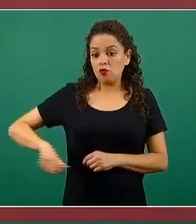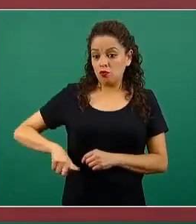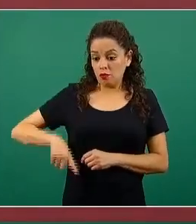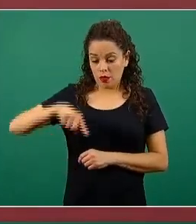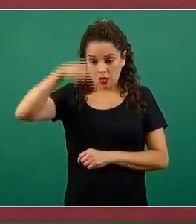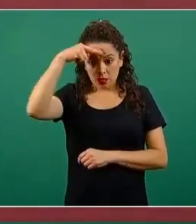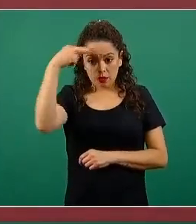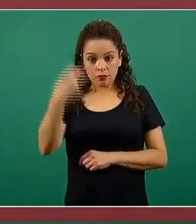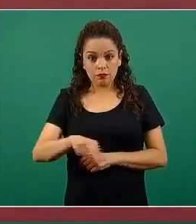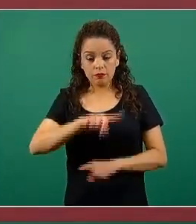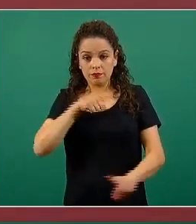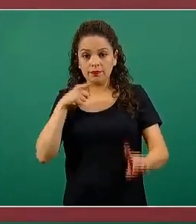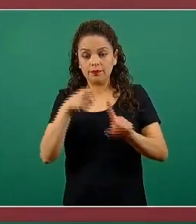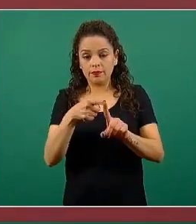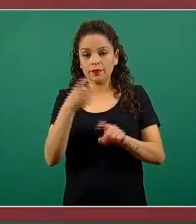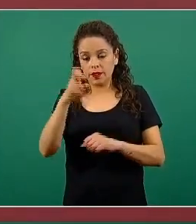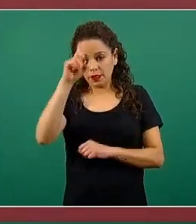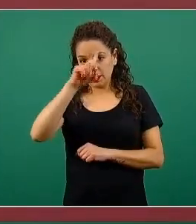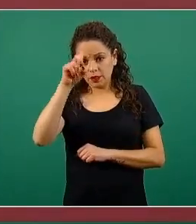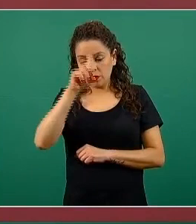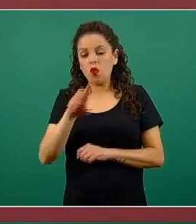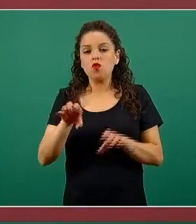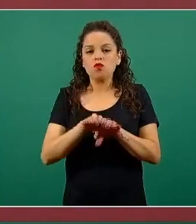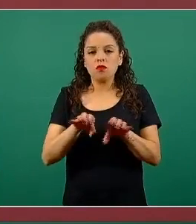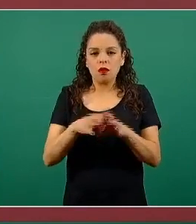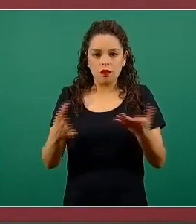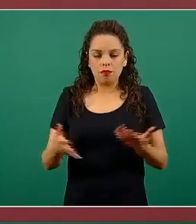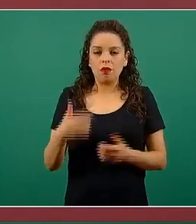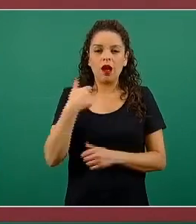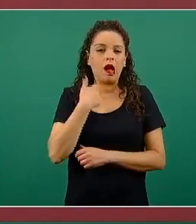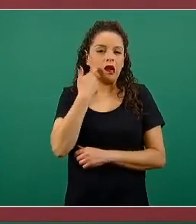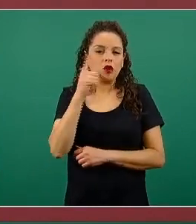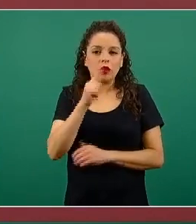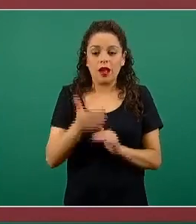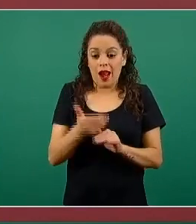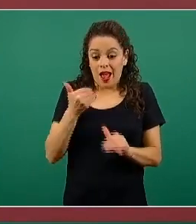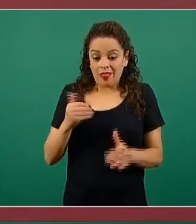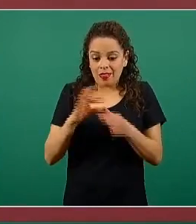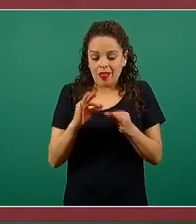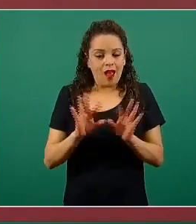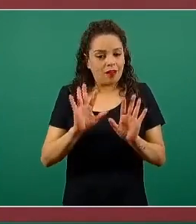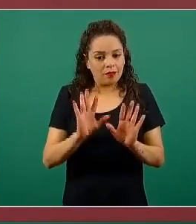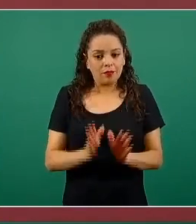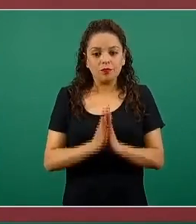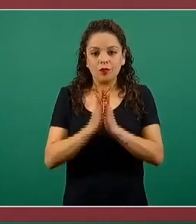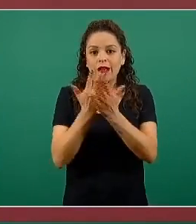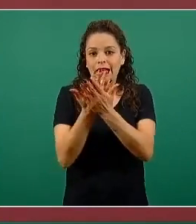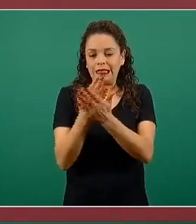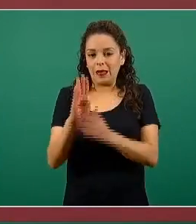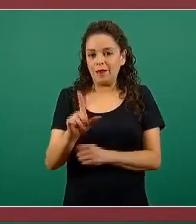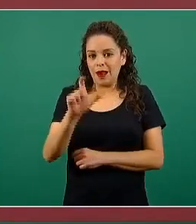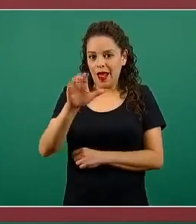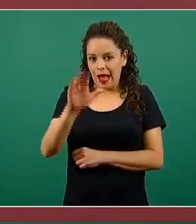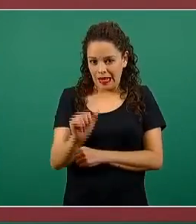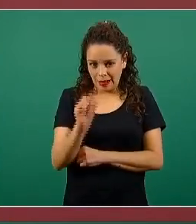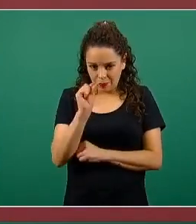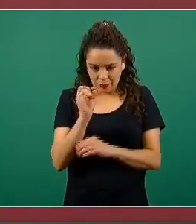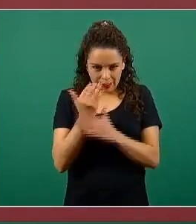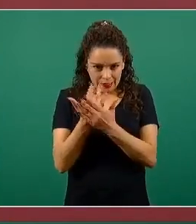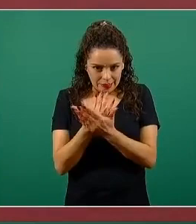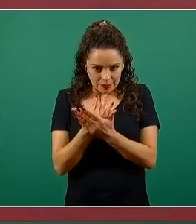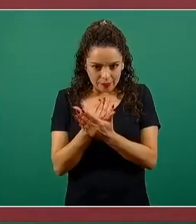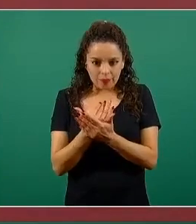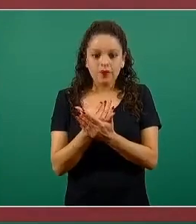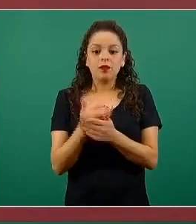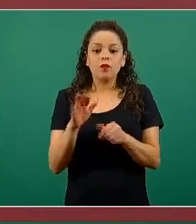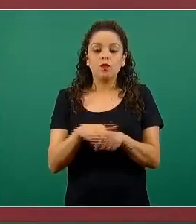México respecto a esas recomendaciones. No quisiera adelantar vísperas, le pido aquí a Blanca si nos espera un poquito, porque lo vamos a